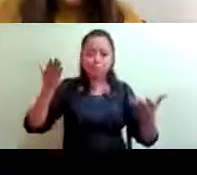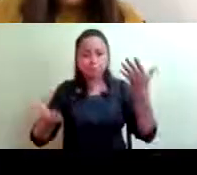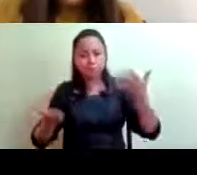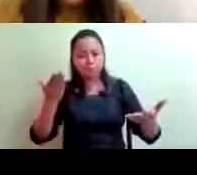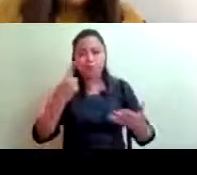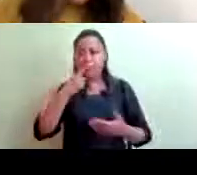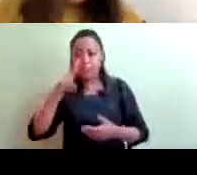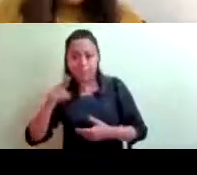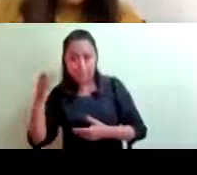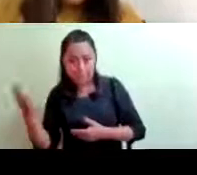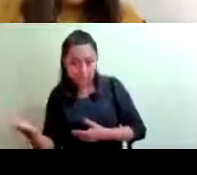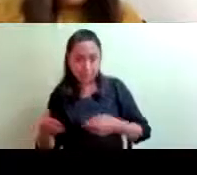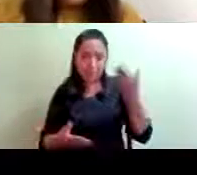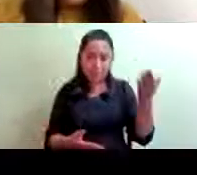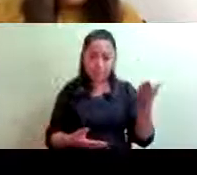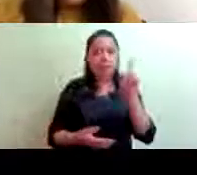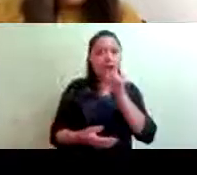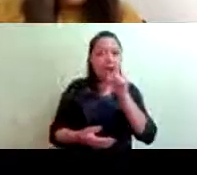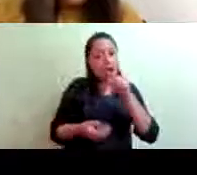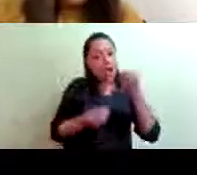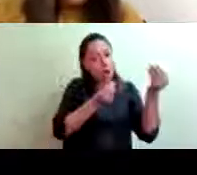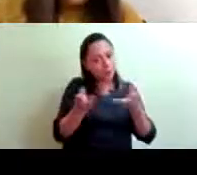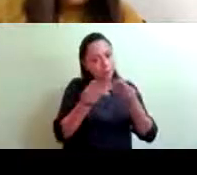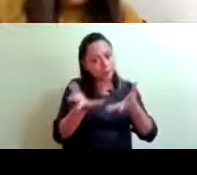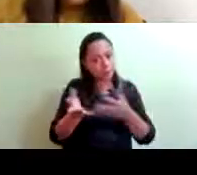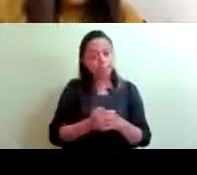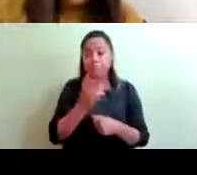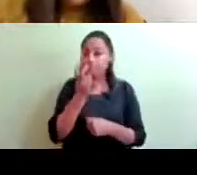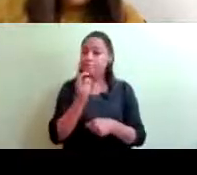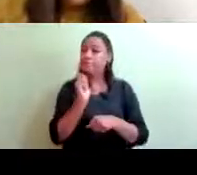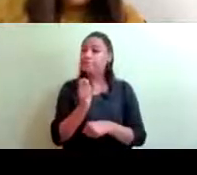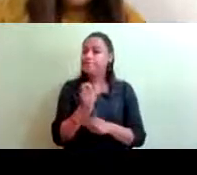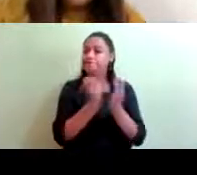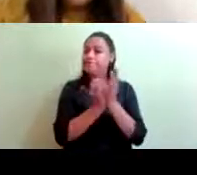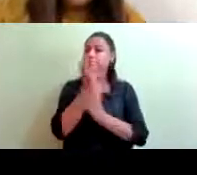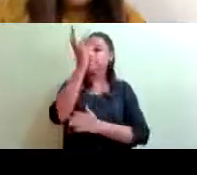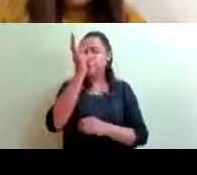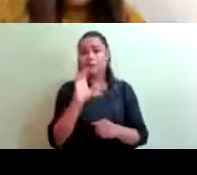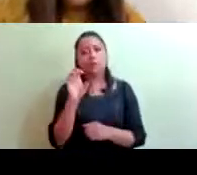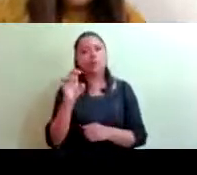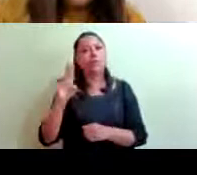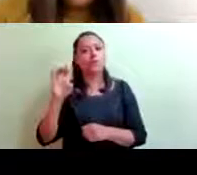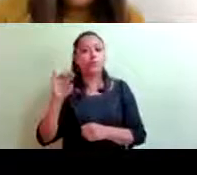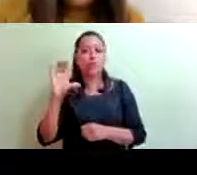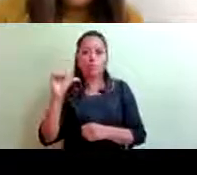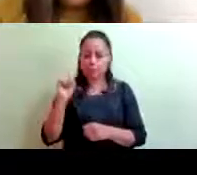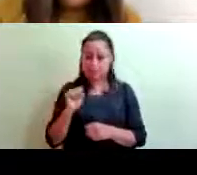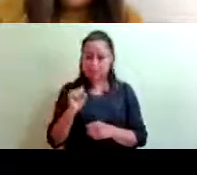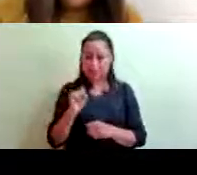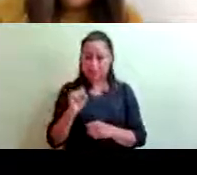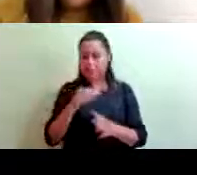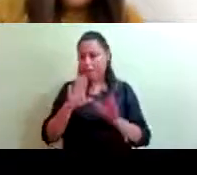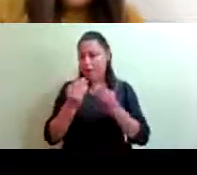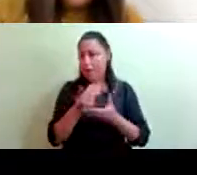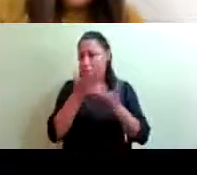suministro, lo que ha implicado una sobreproducción excesiva de las fuentes externas, ¿no? La